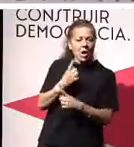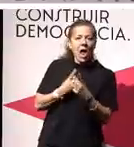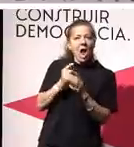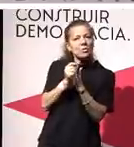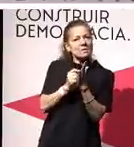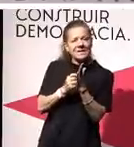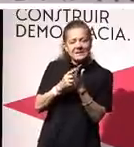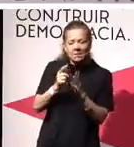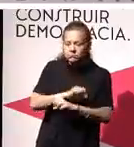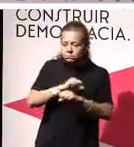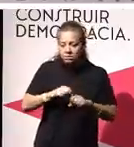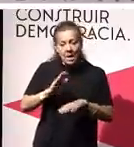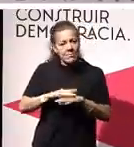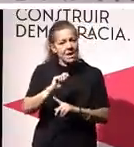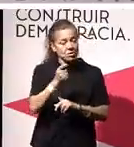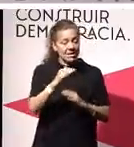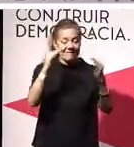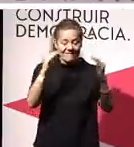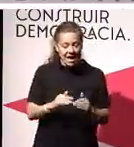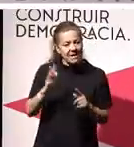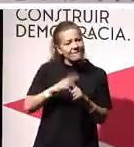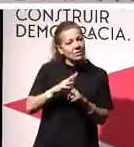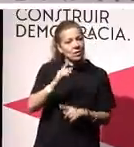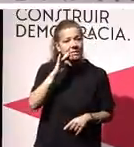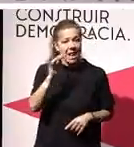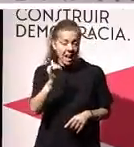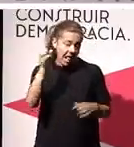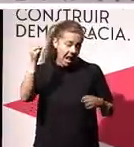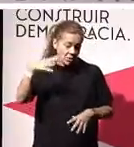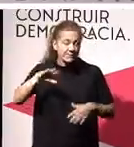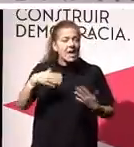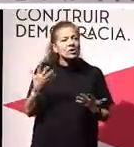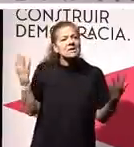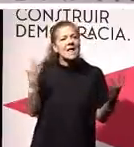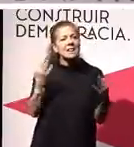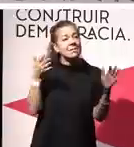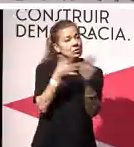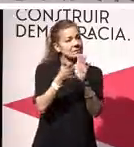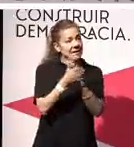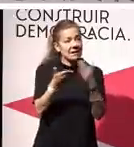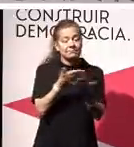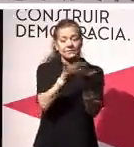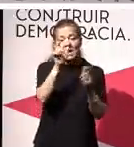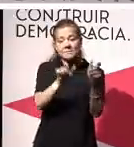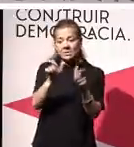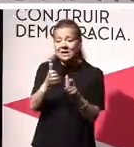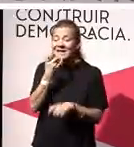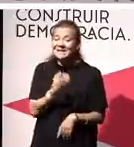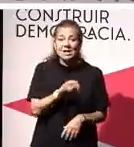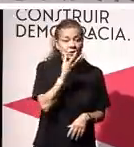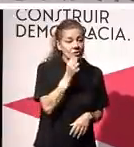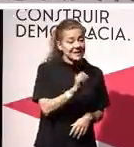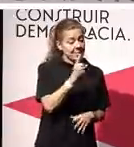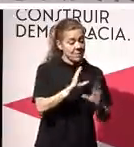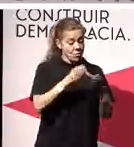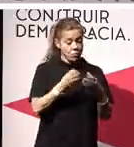tan ambiciosas para bajar la factura de la luz. Por todo ello, creo que debemos explicarle a la ciudadanía que mientras el PSOE siga siendo la